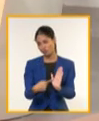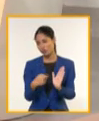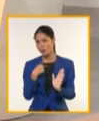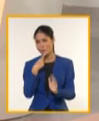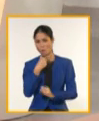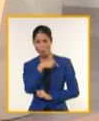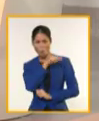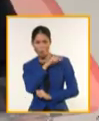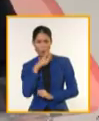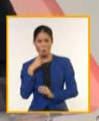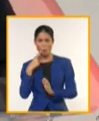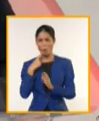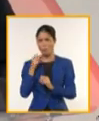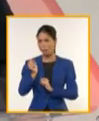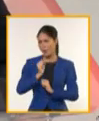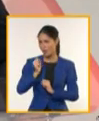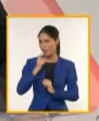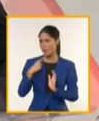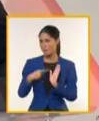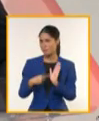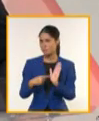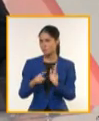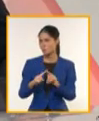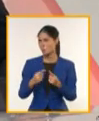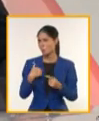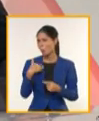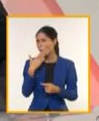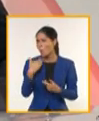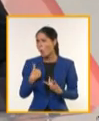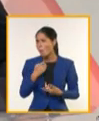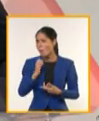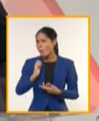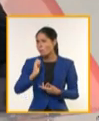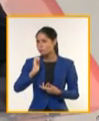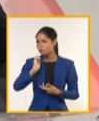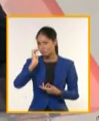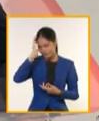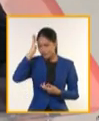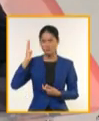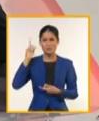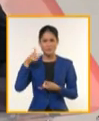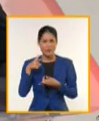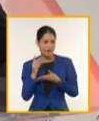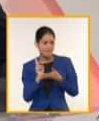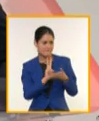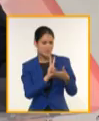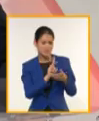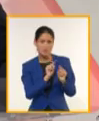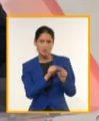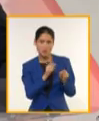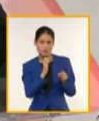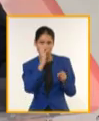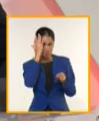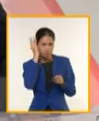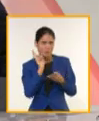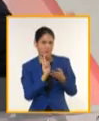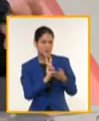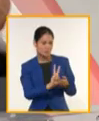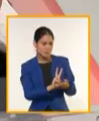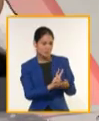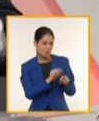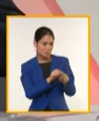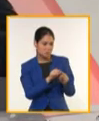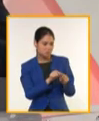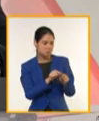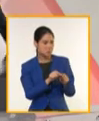como tal, que tiene que ver también con la visita del presidente cubano y con la reunión que sostuvo con algunos sectores de China, que bueno,